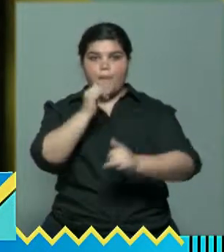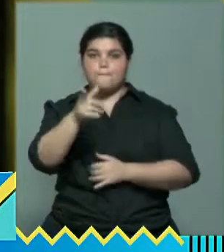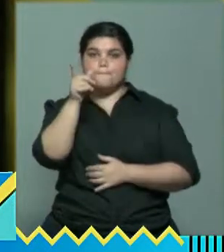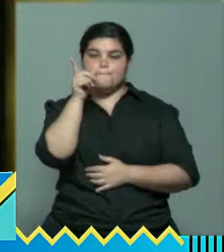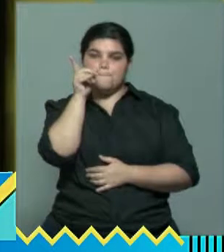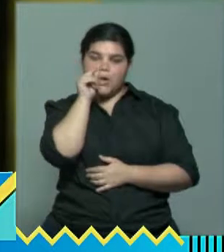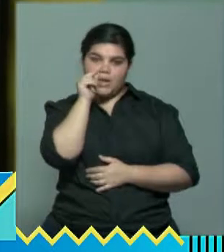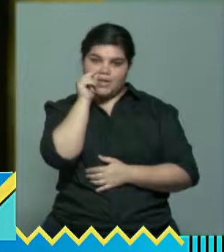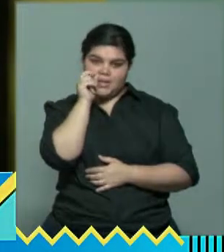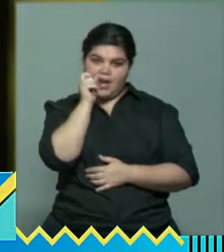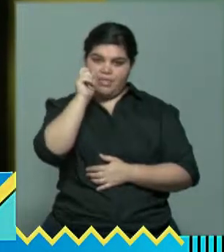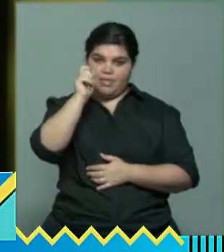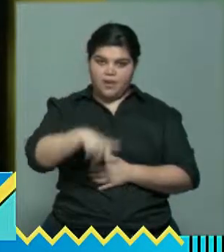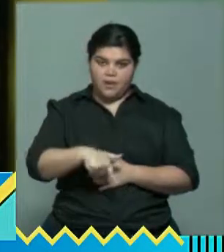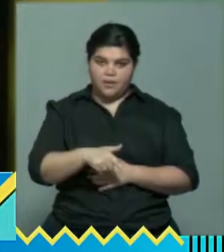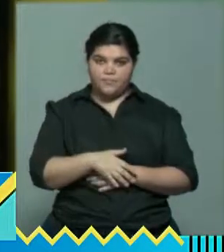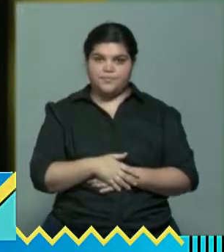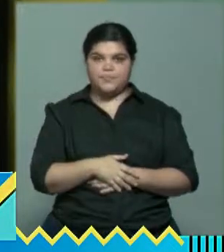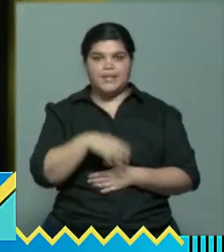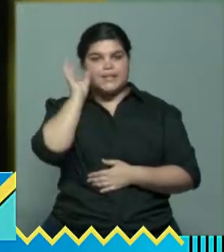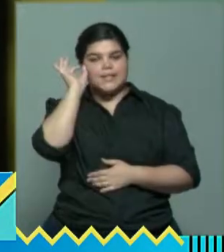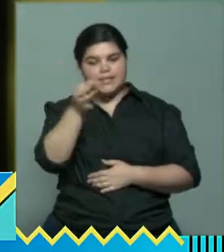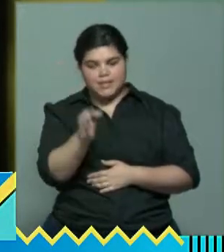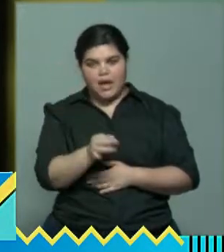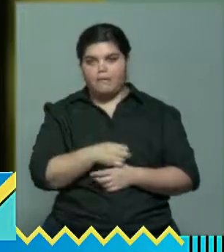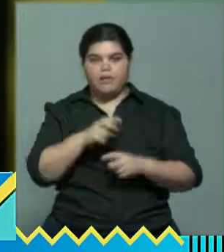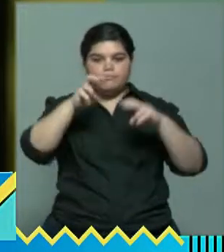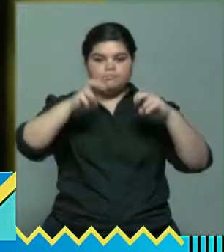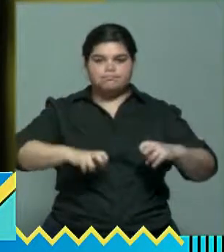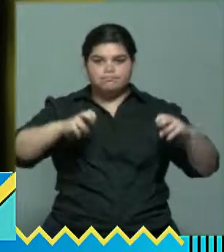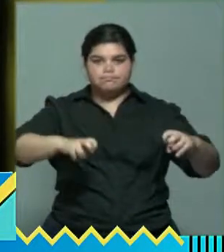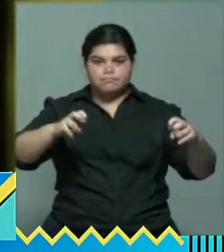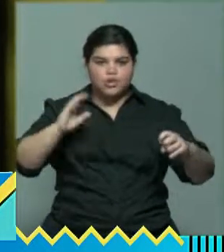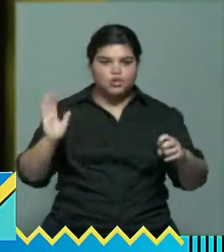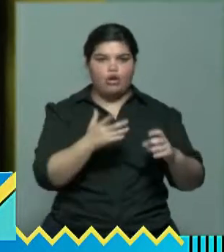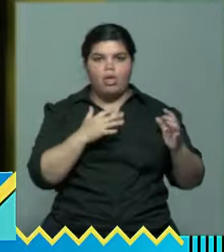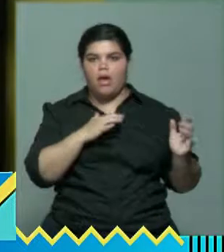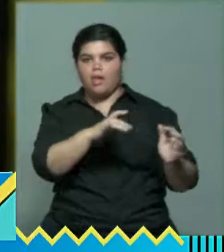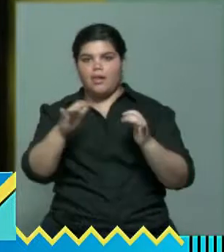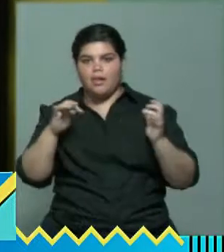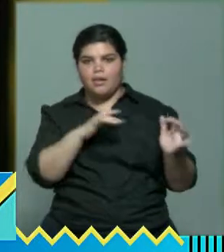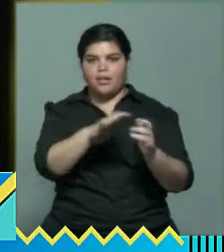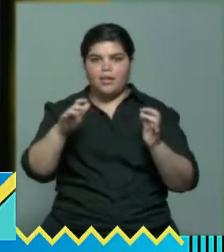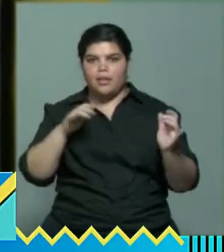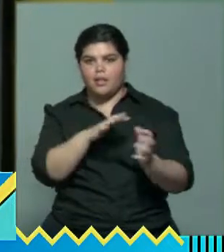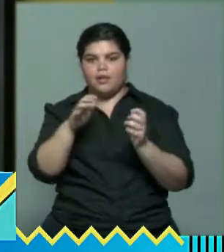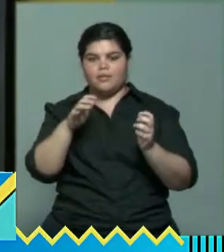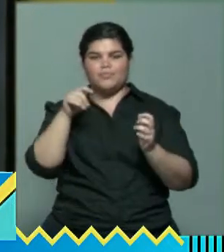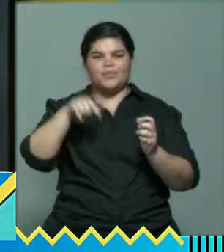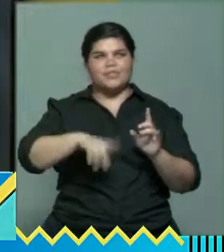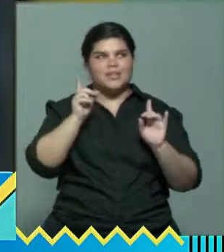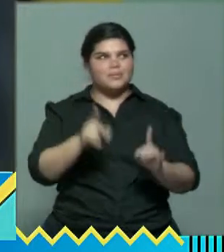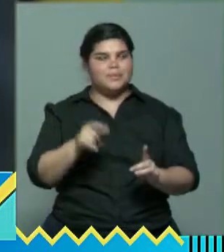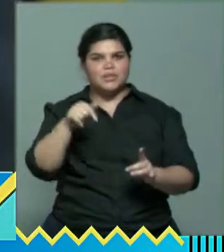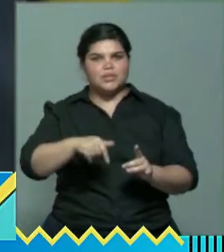se está haciendo, si bien hace falta sentarse con todos los sectores, pero ya creo que también está un poco agotado porque ya